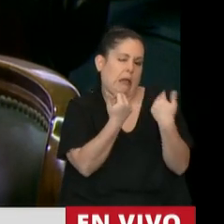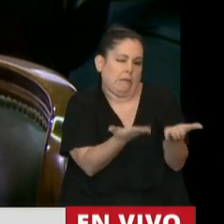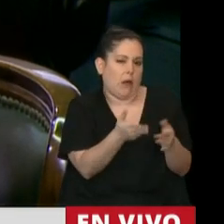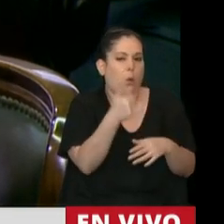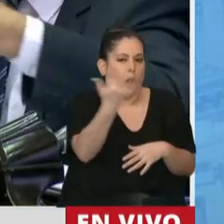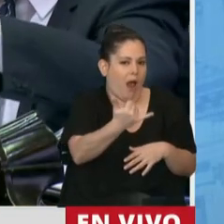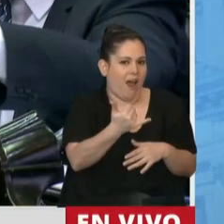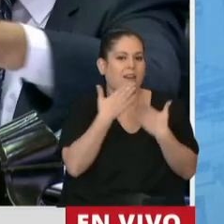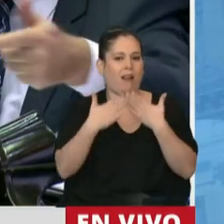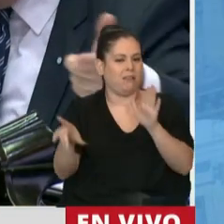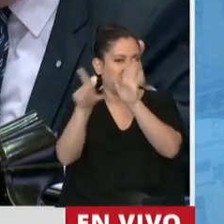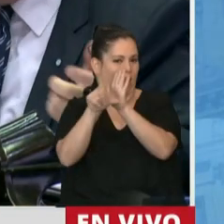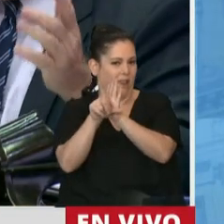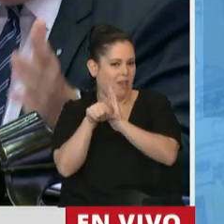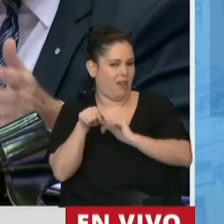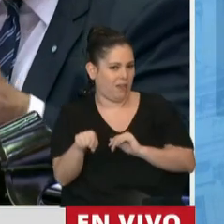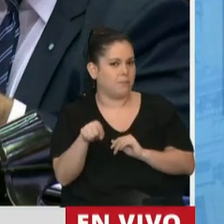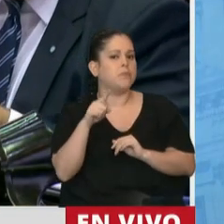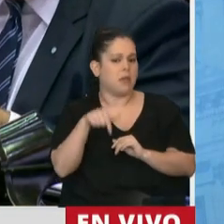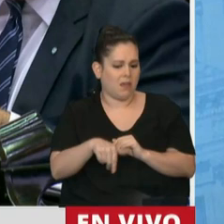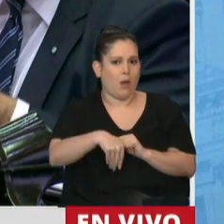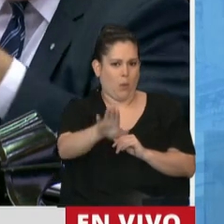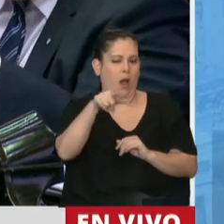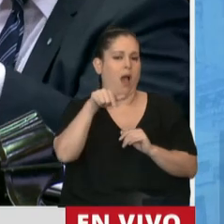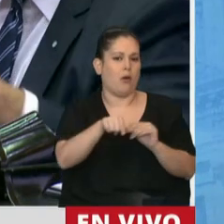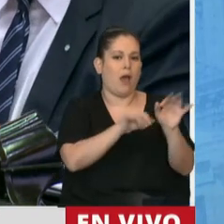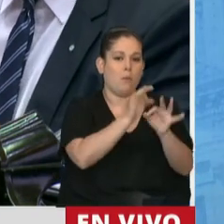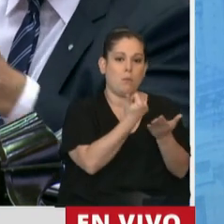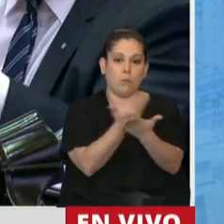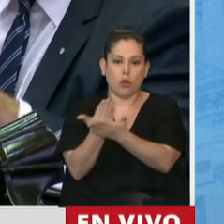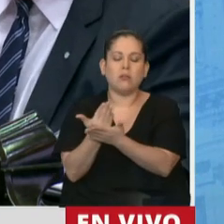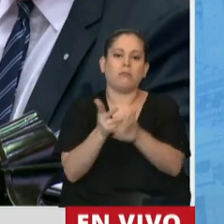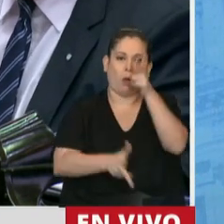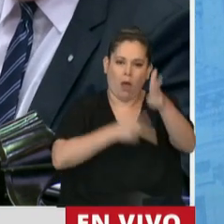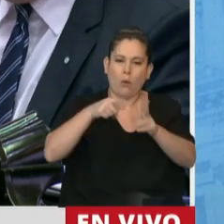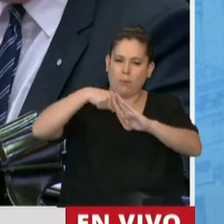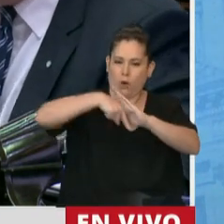con estos sistemas y que vamos a ampliar en cada uno de los proyectos cuando nos refiramos y lo